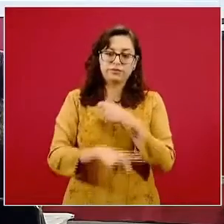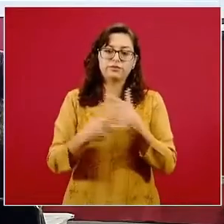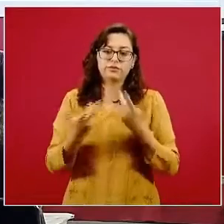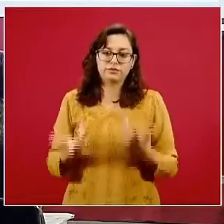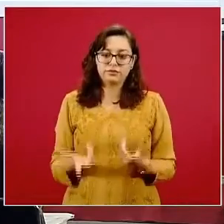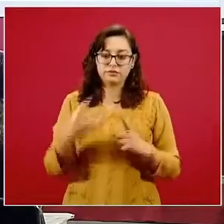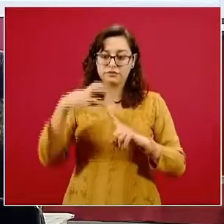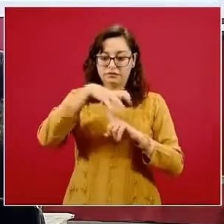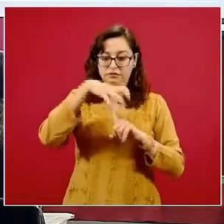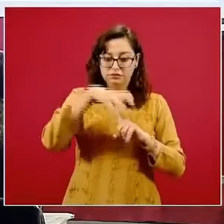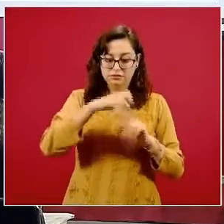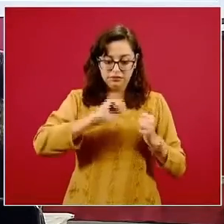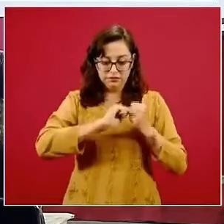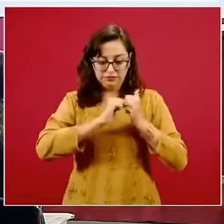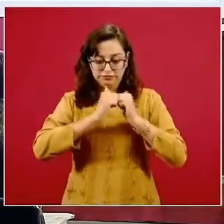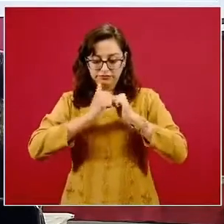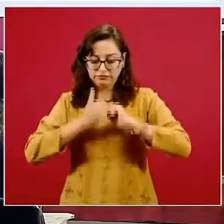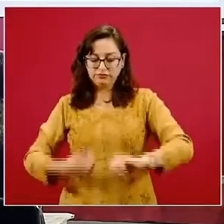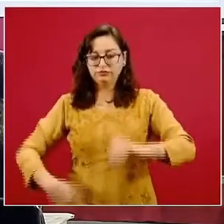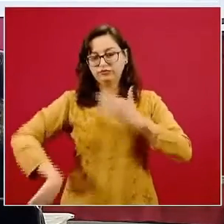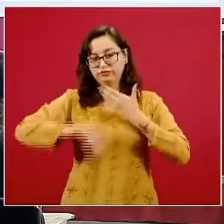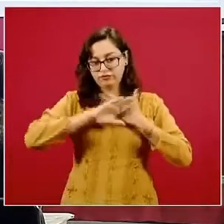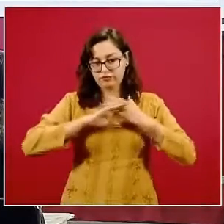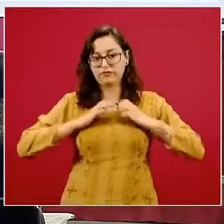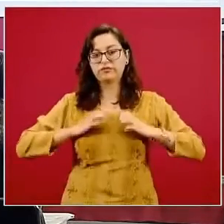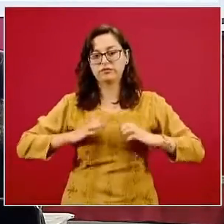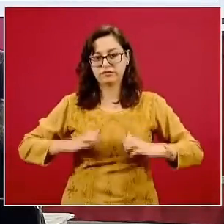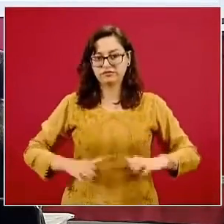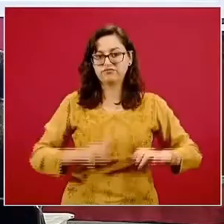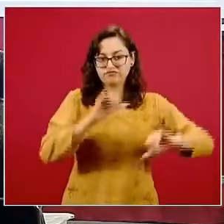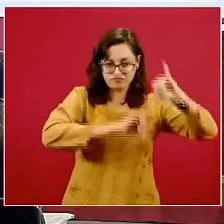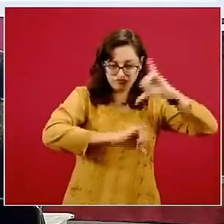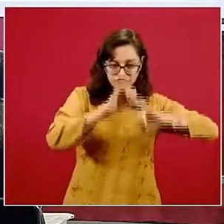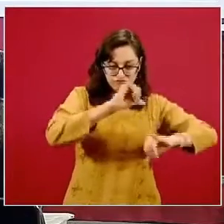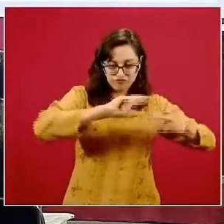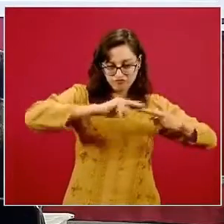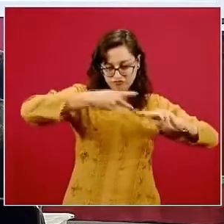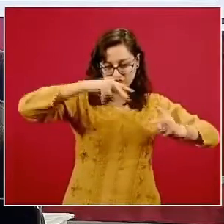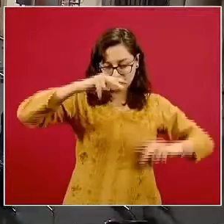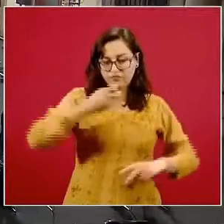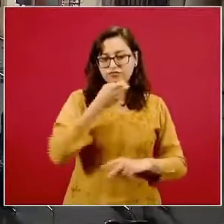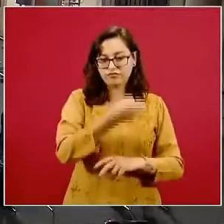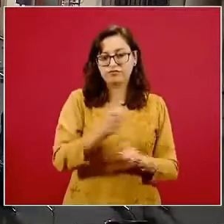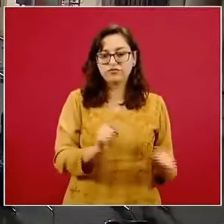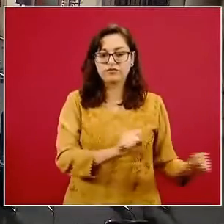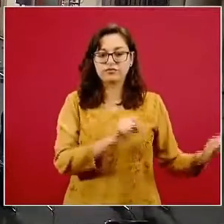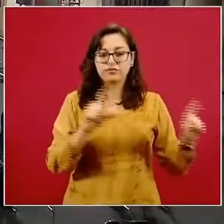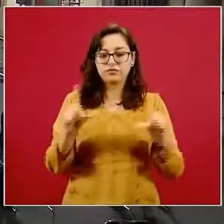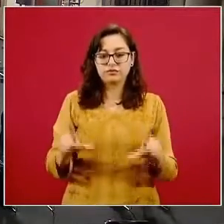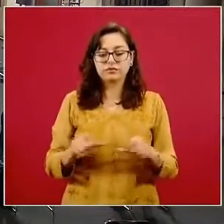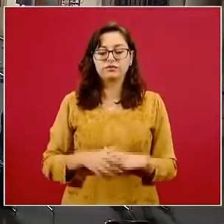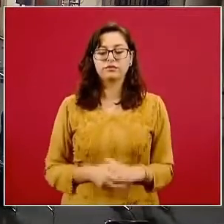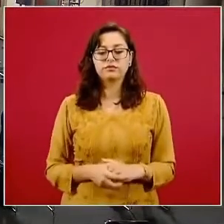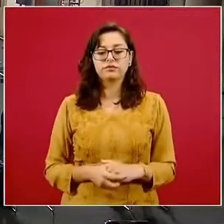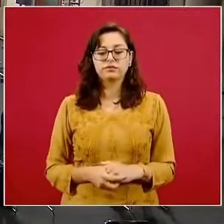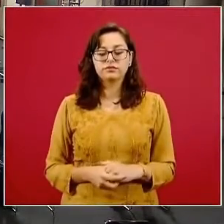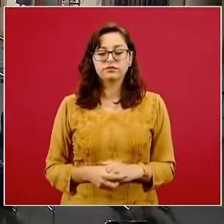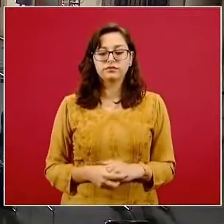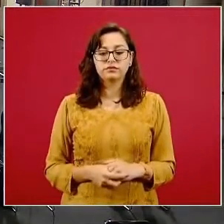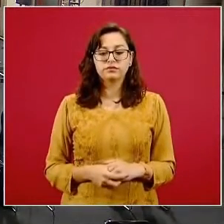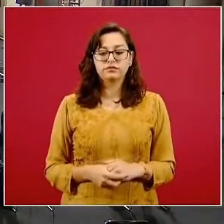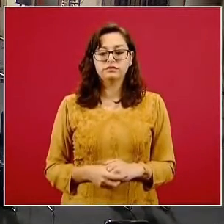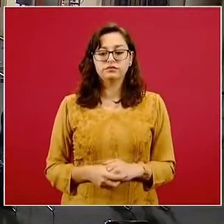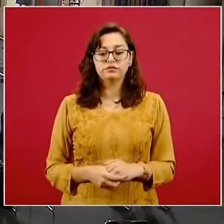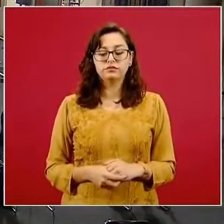producen estas micotoxinas, estas toxinas que se derivan de los hongos. La que sigue, por favor. Y entonces, bueno, esto